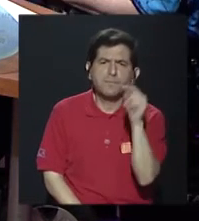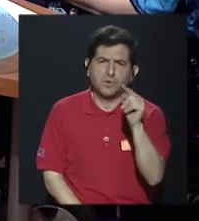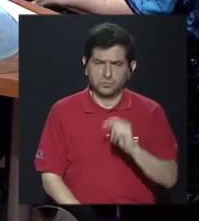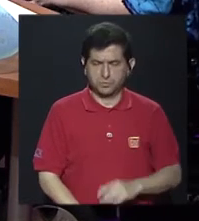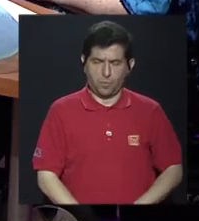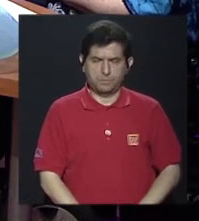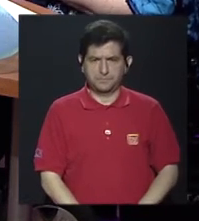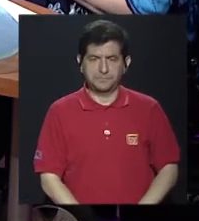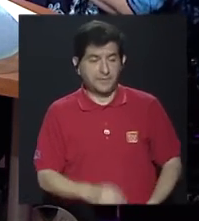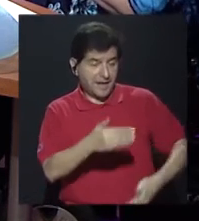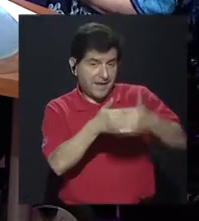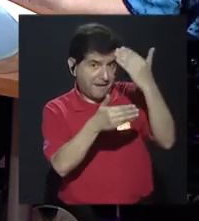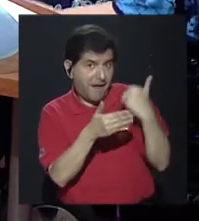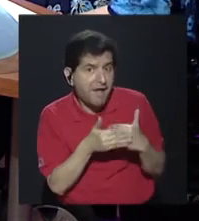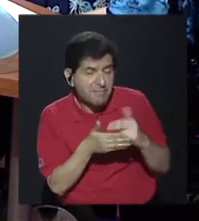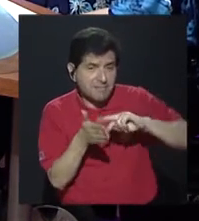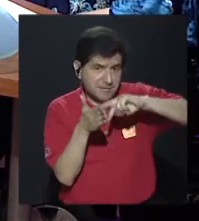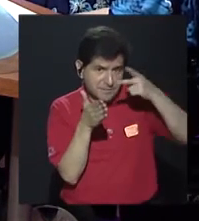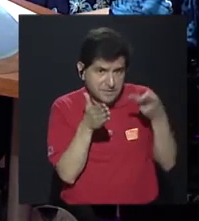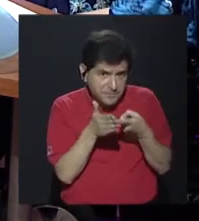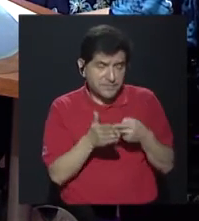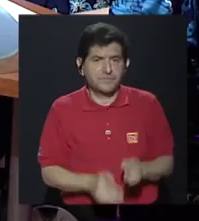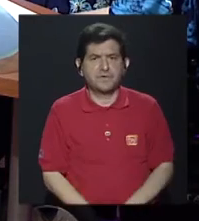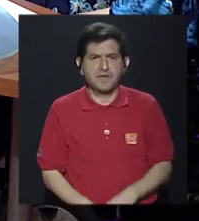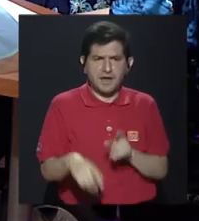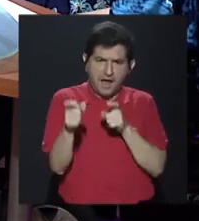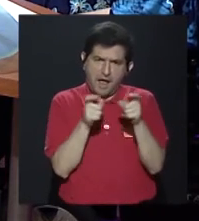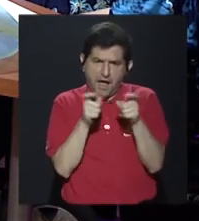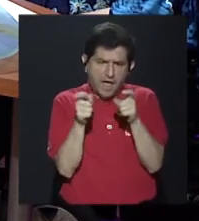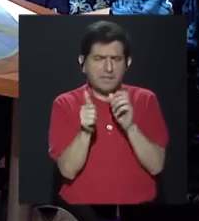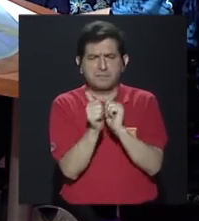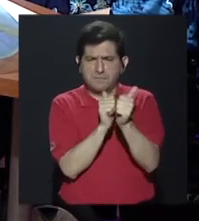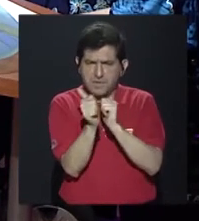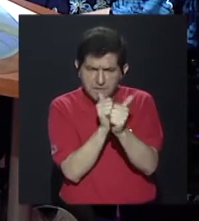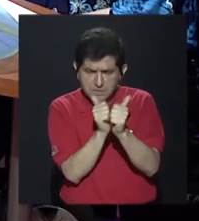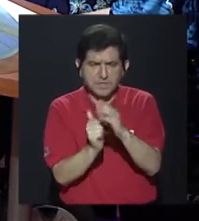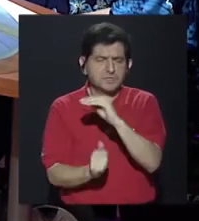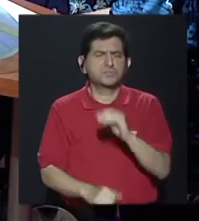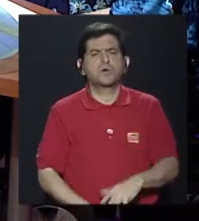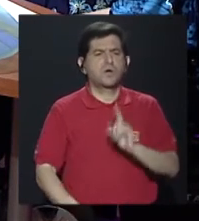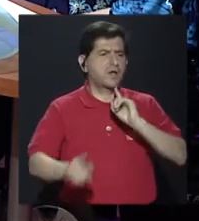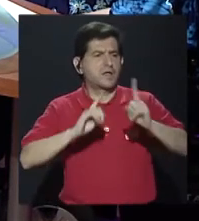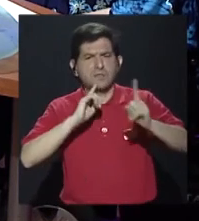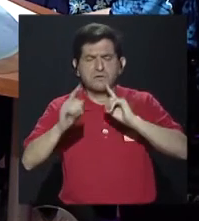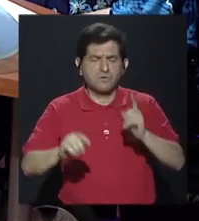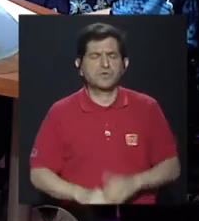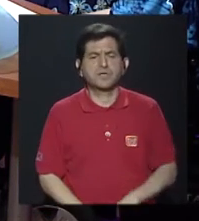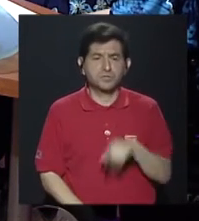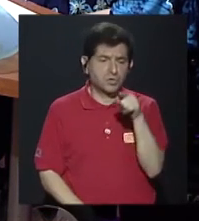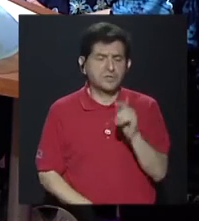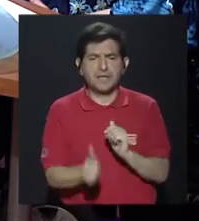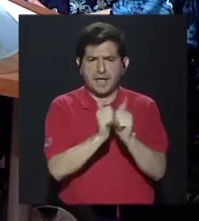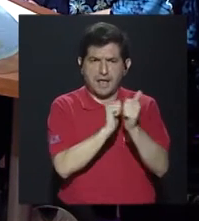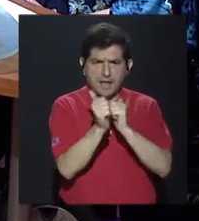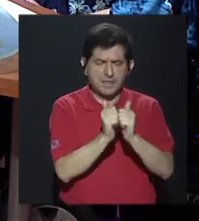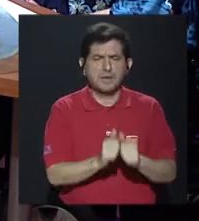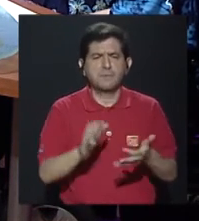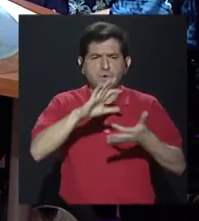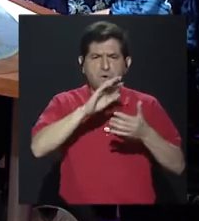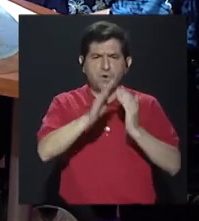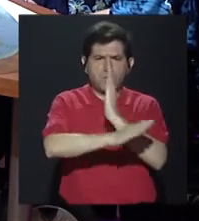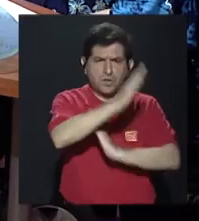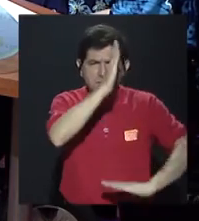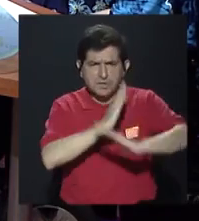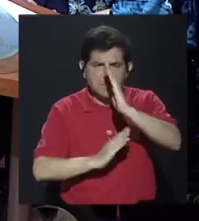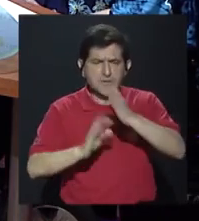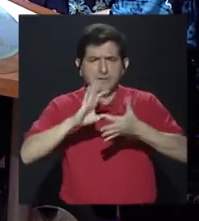de entrar en lo que tiene que ver con la administración deportiva y de divulgación del deporte paralímpico, ¿qué pasó